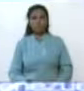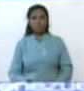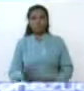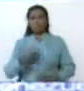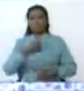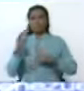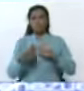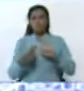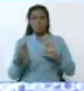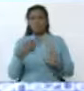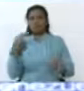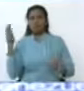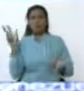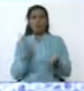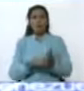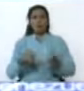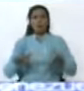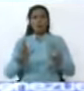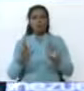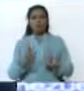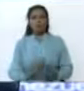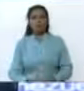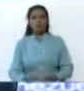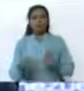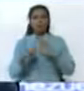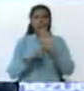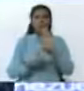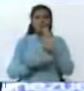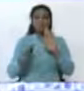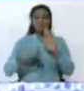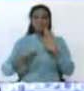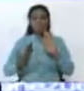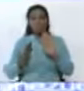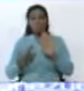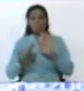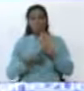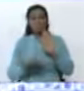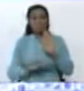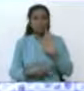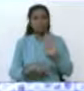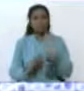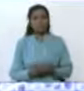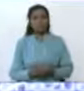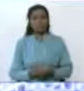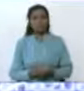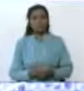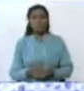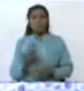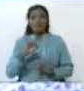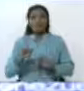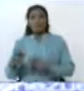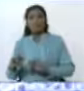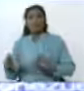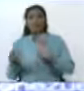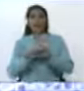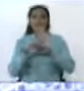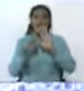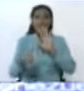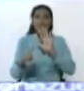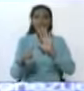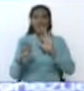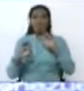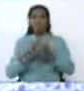Completo, aquí está, aprobado. El reglamento, miren, aquí lo tienen ustedes. Esta es la ley para el